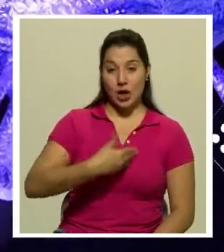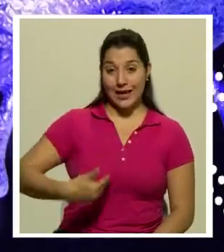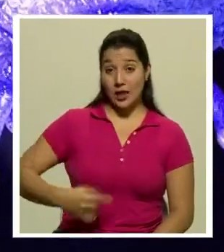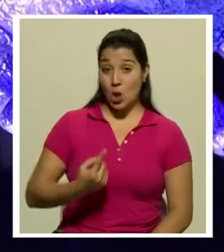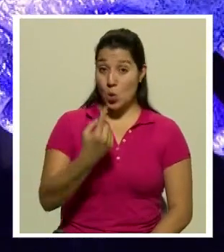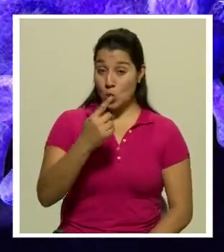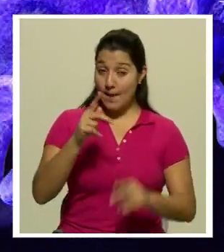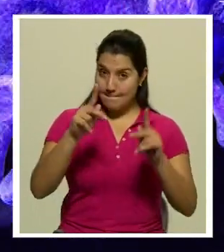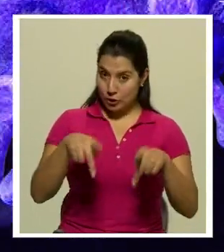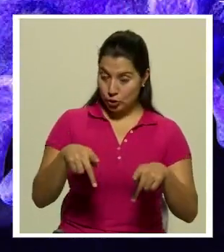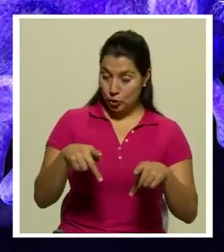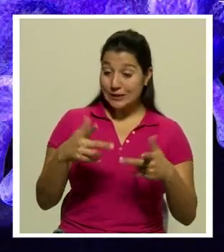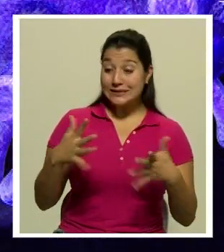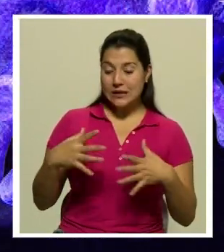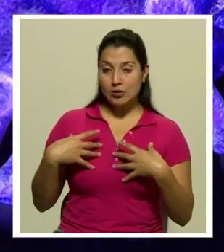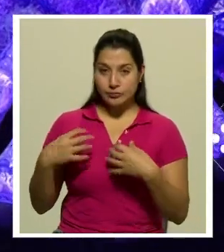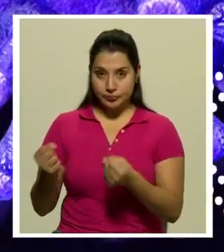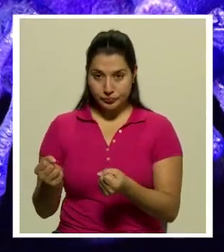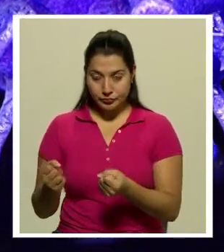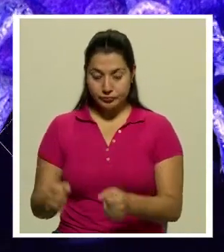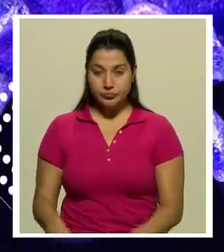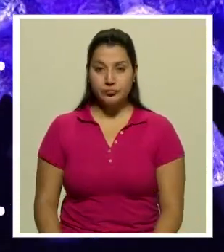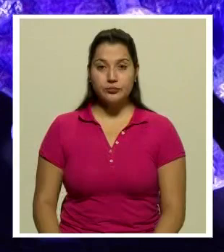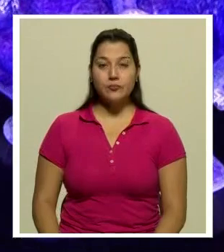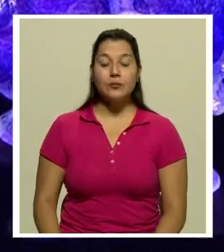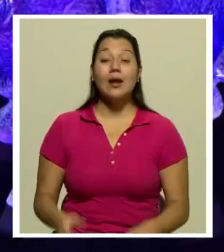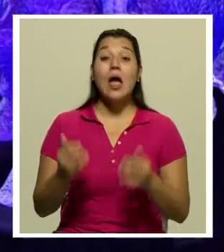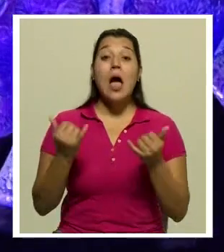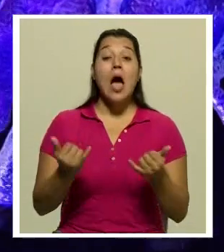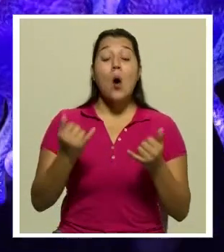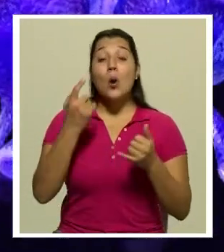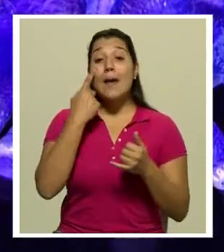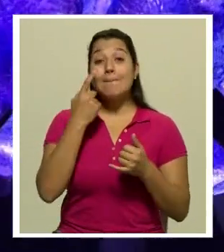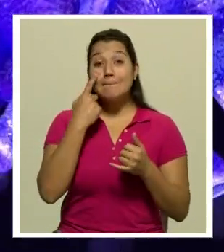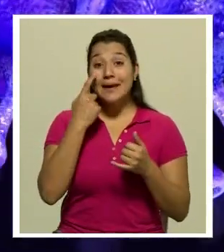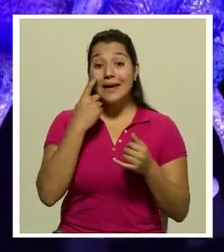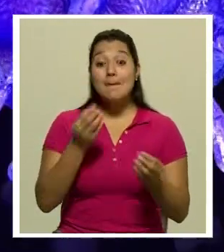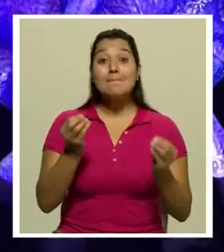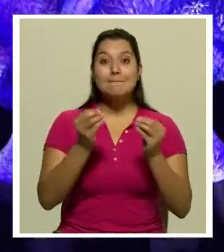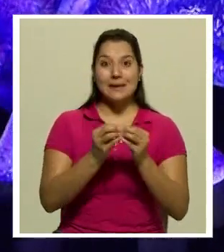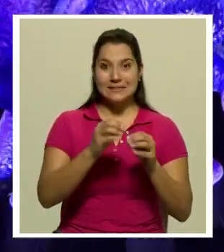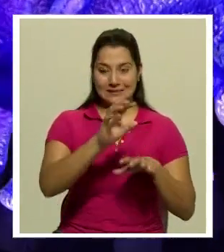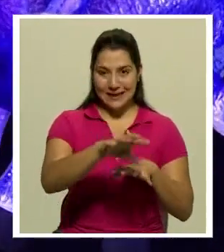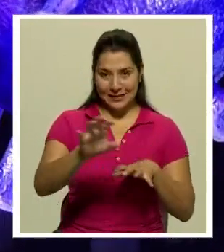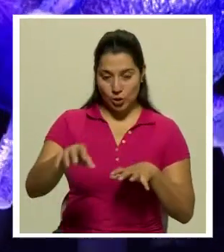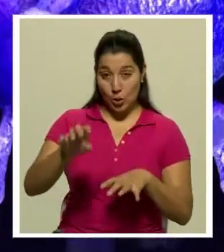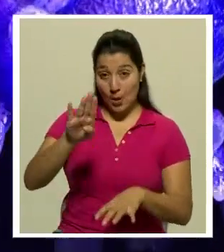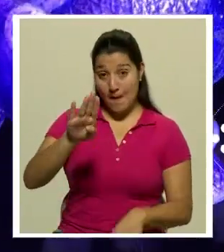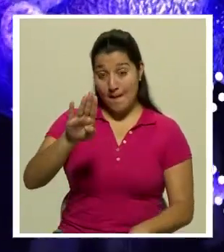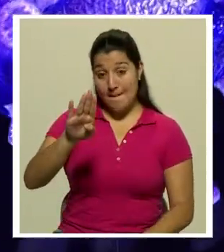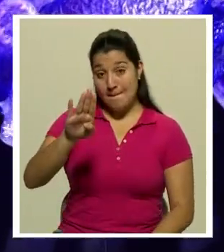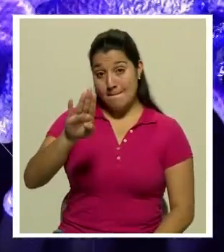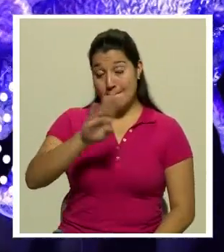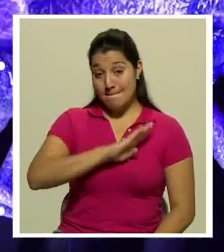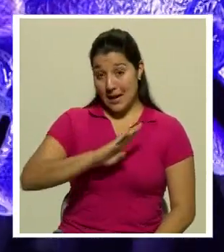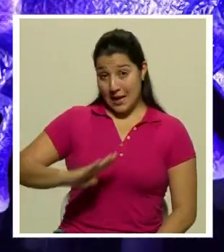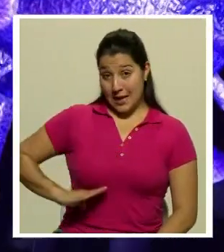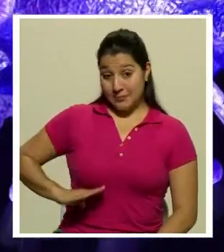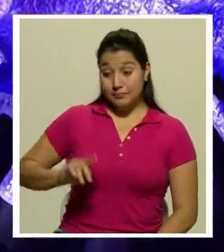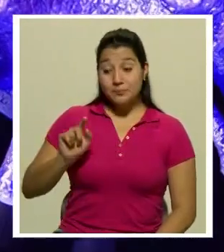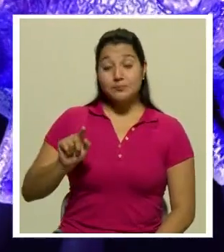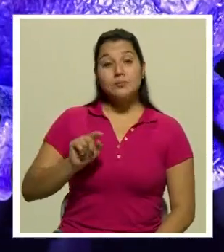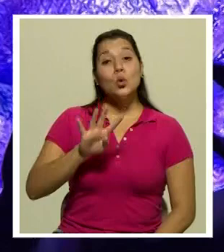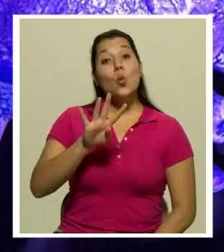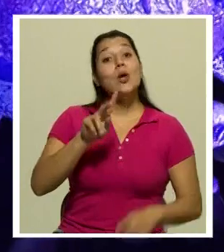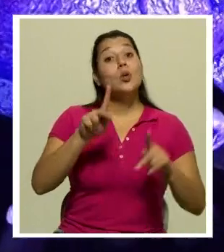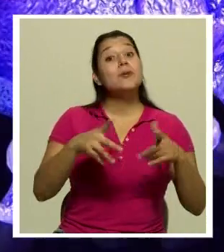persona que logró vencer al COVID. Vamos a ver el detalle de más cantones. En Belén, 4 personas